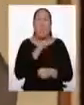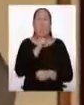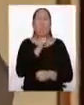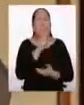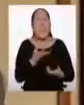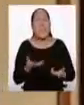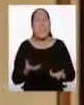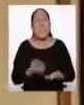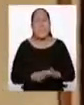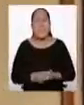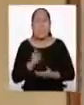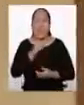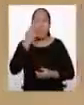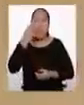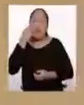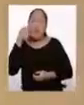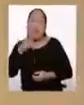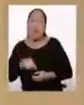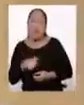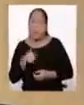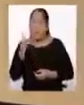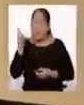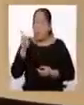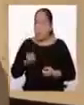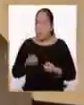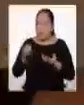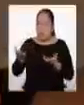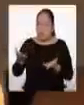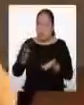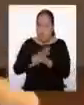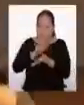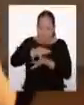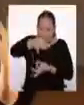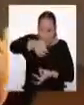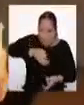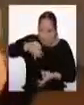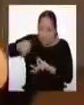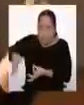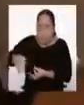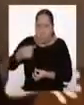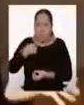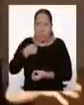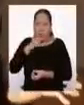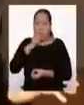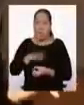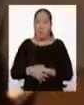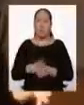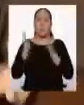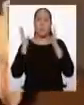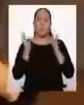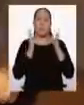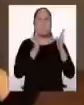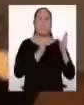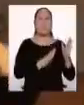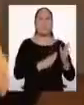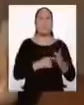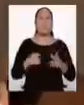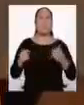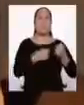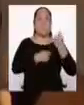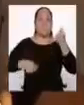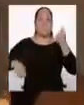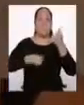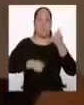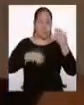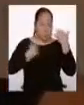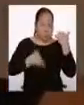solamente que la conozcas, porque yo a ellos nunca les di partituras. Si yo les daba partituras, yo iba a tener robots. Yo empecé a